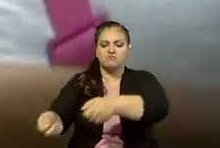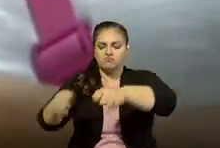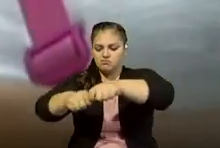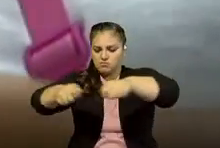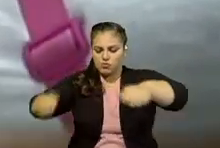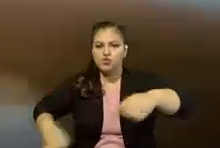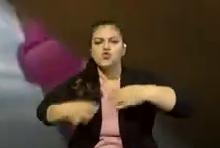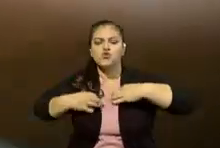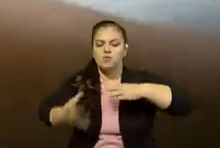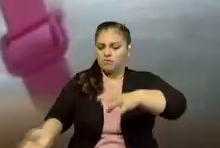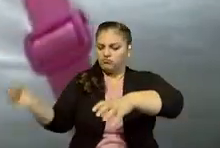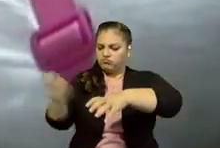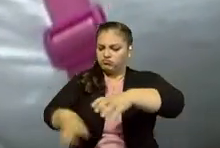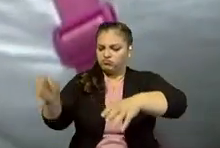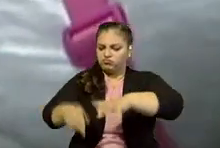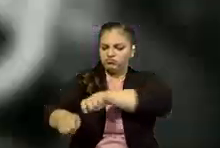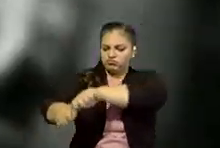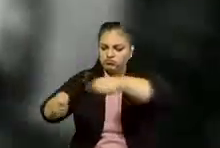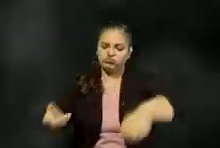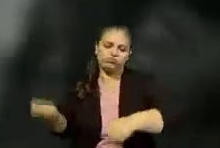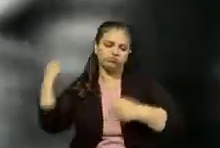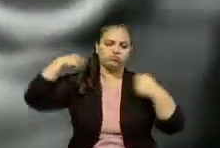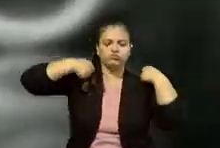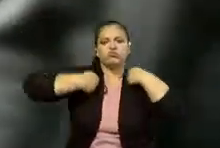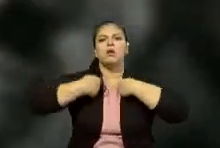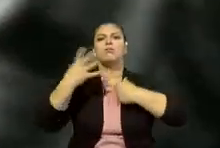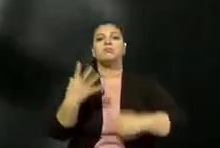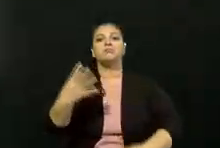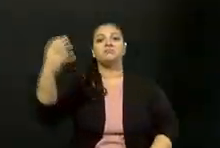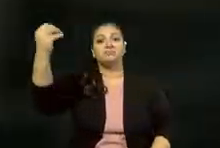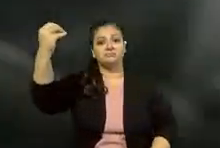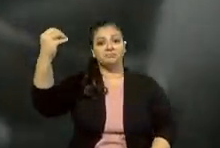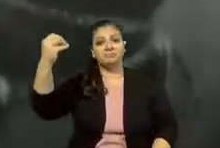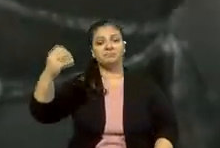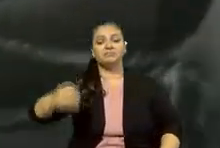ataca a una persona con un arma es porque ya la quiere matar. Informó José Morales.